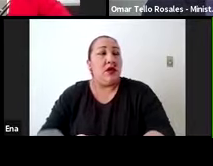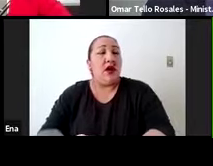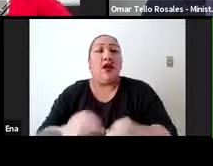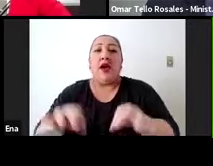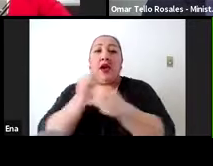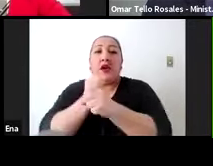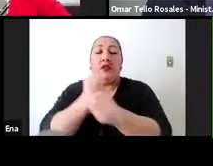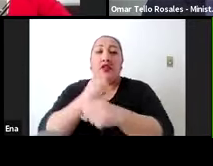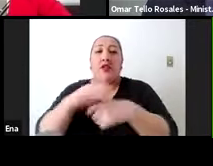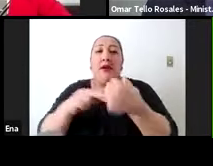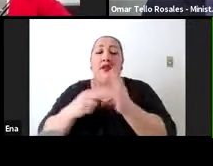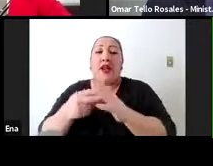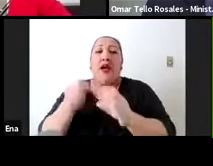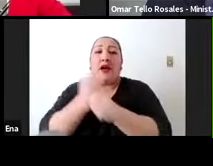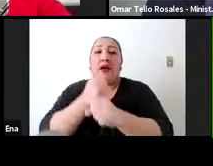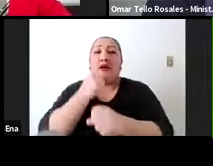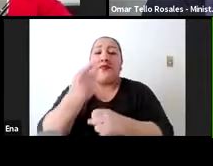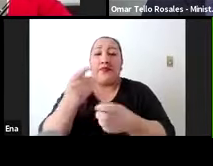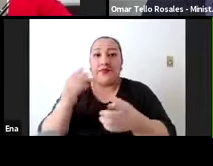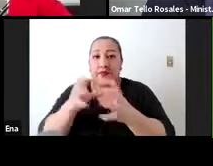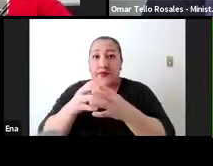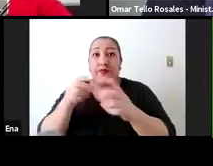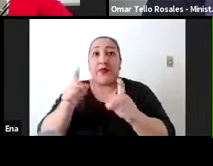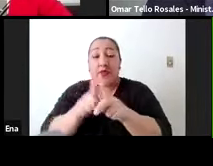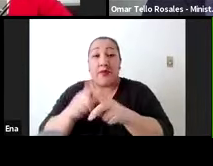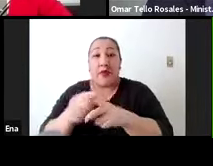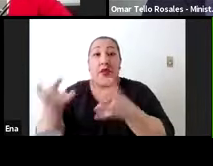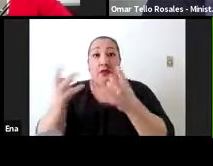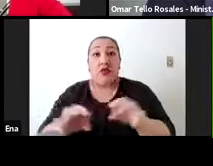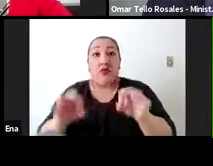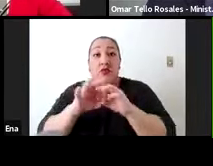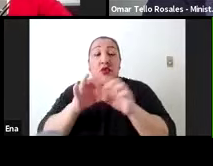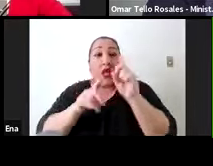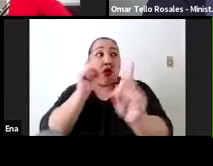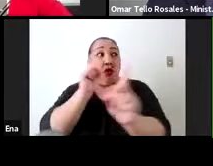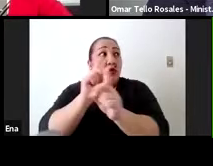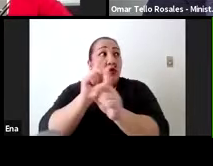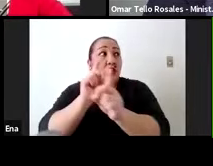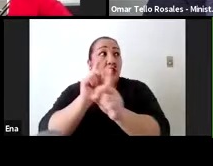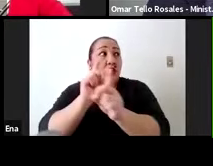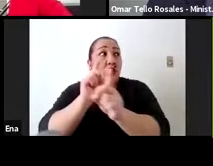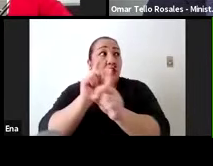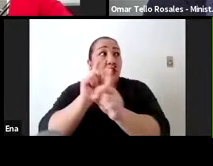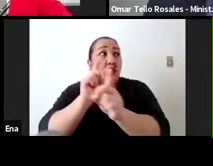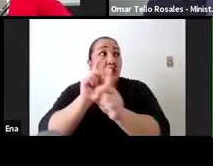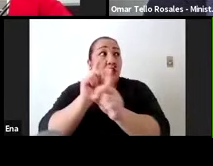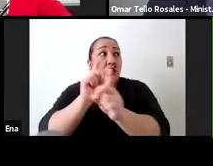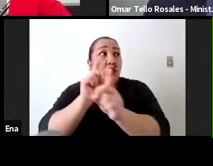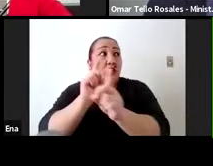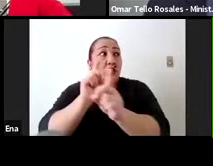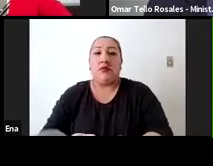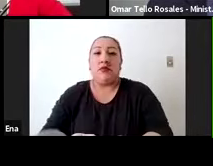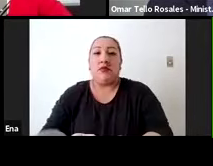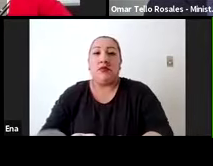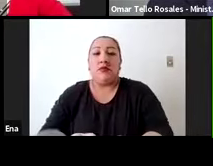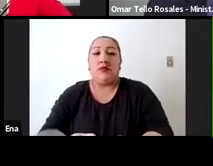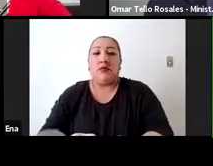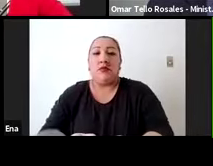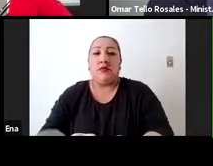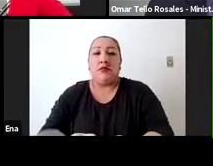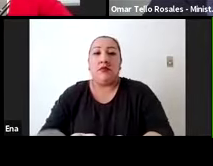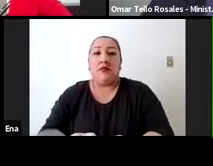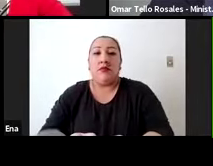de la marcha de situaciones que además son muy desafiantes en estas circunstancias. Distribuir canastas familiares a través de municipios